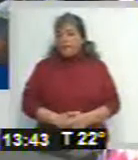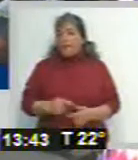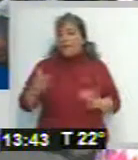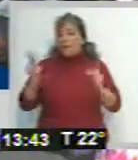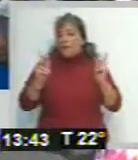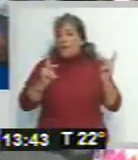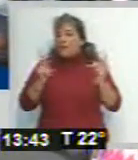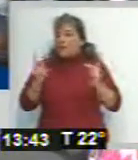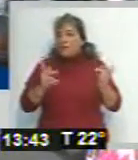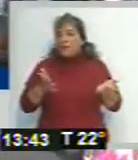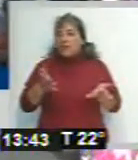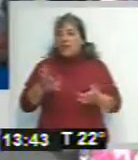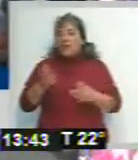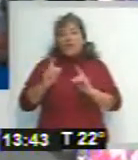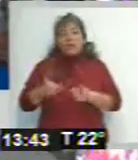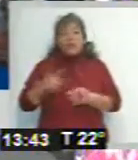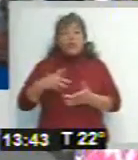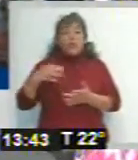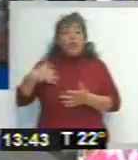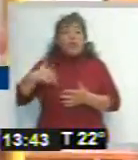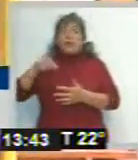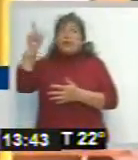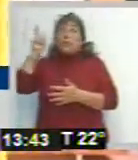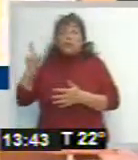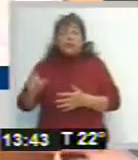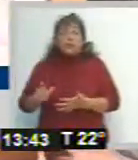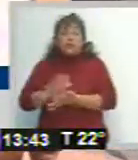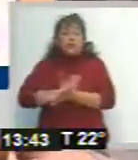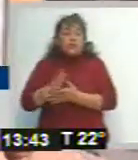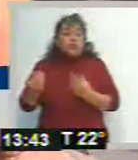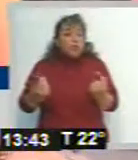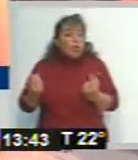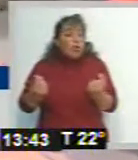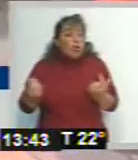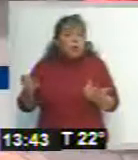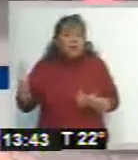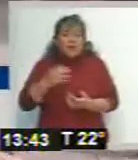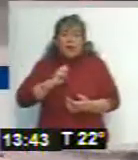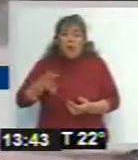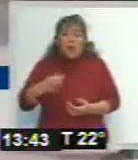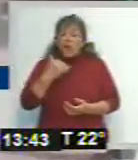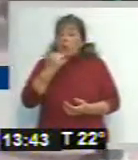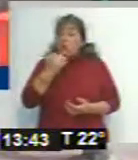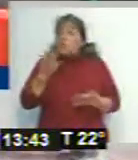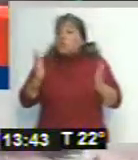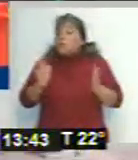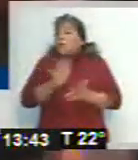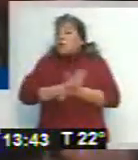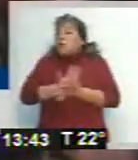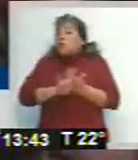difícil, es más como está el país, está todo mal, así que ya veremos, no sé qué solución nos